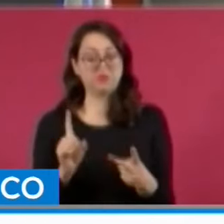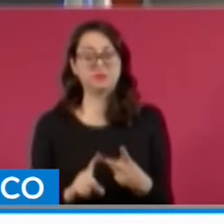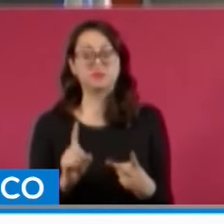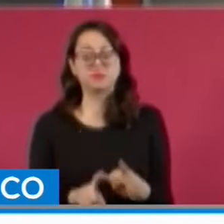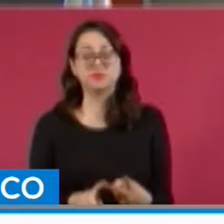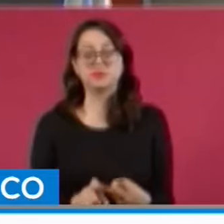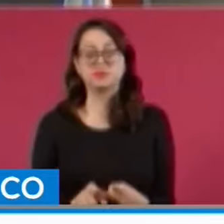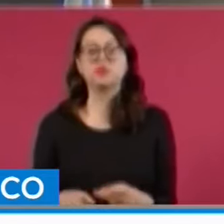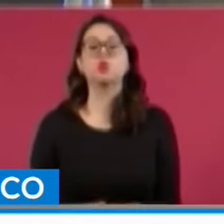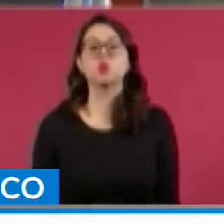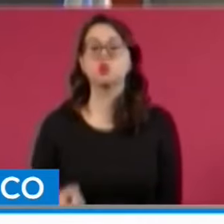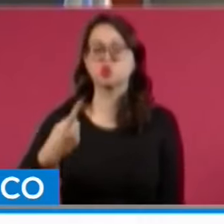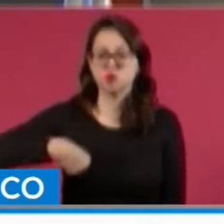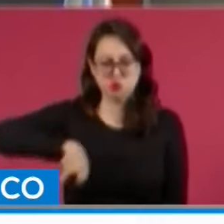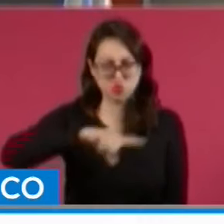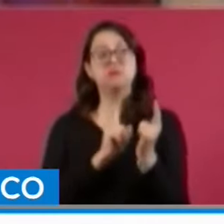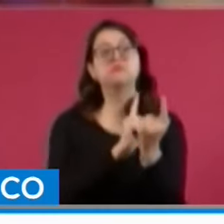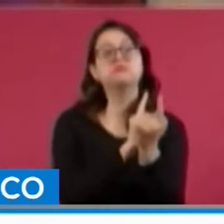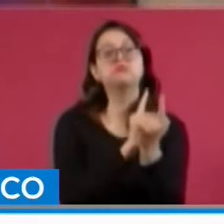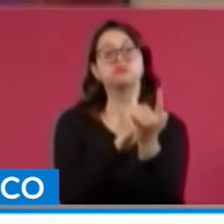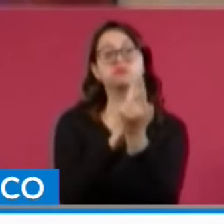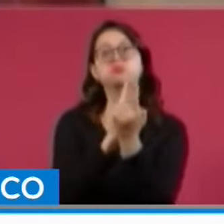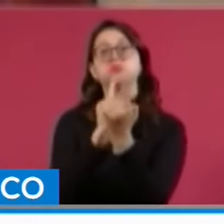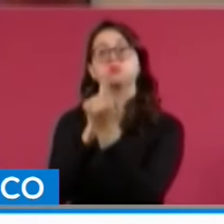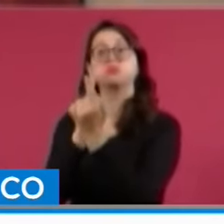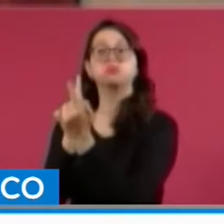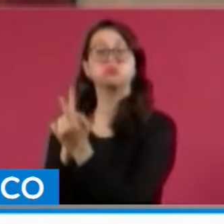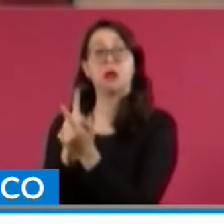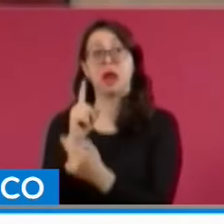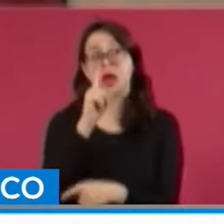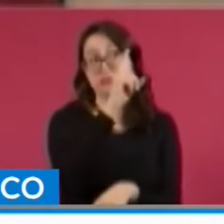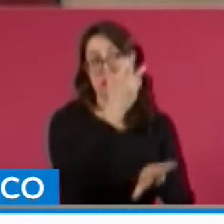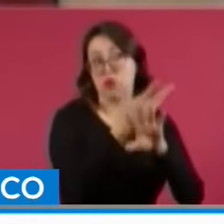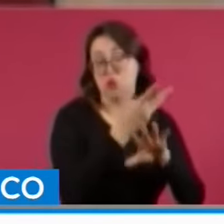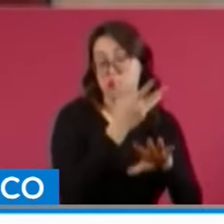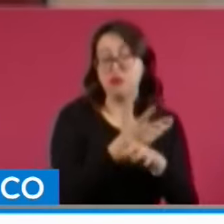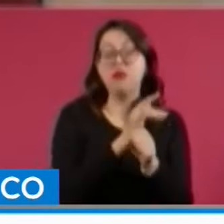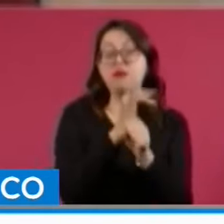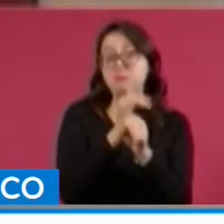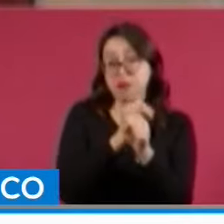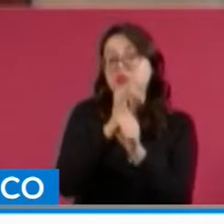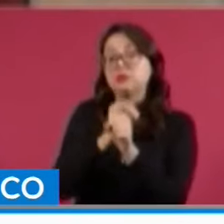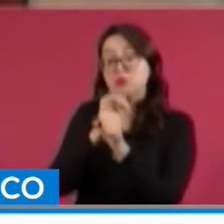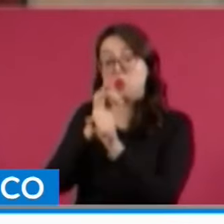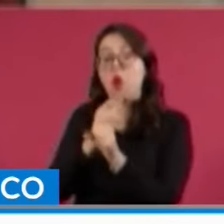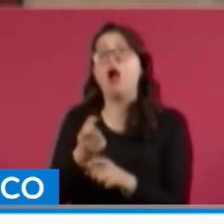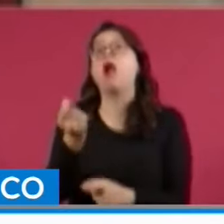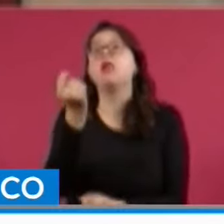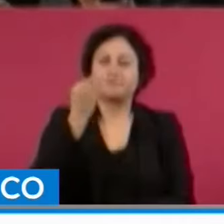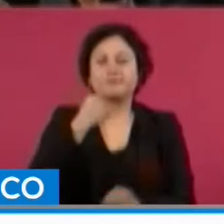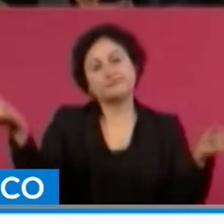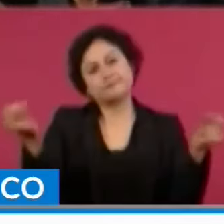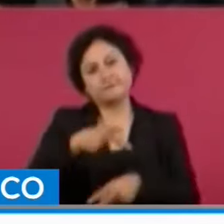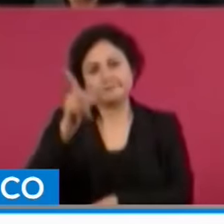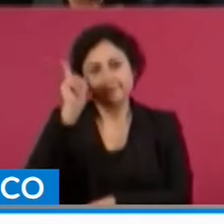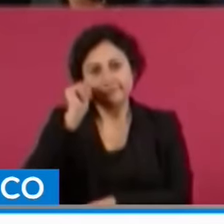funcionarios estadounidenses descubrió información que señalaba posibles vínculos entre operadores poderosos de los cárteles y